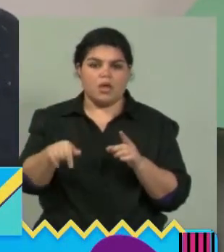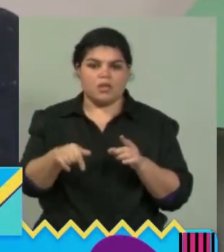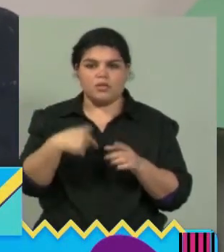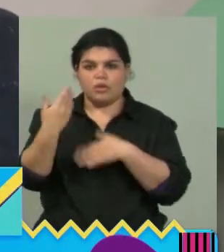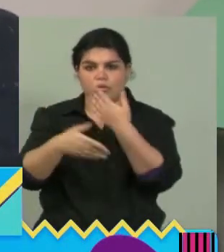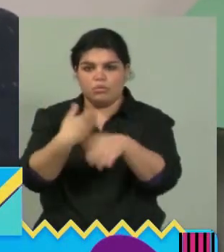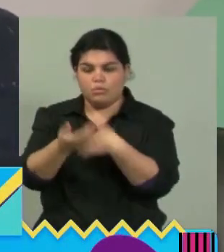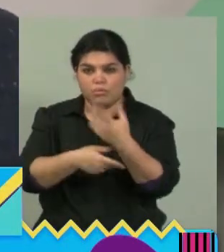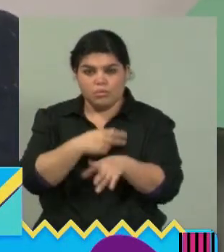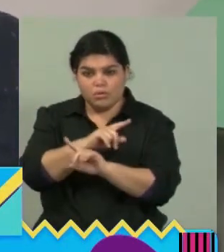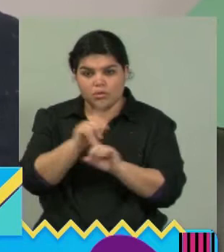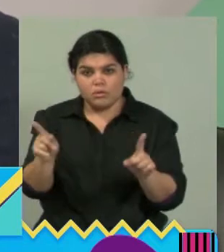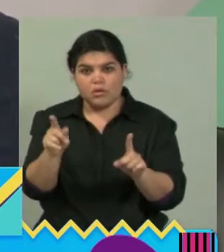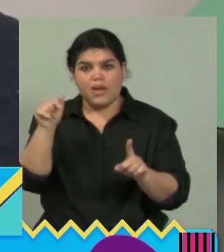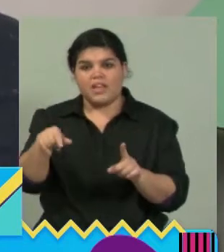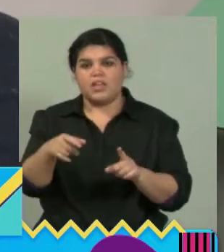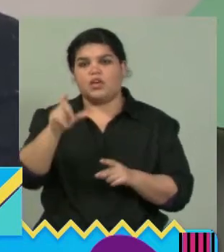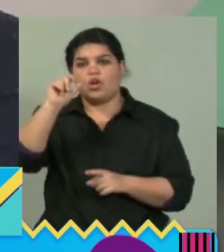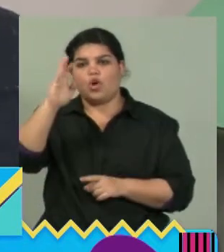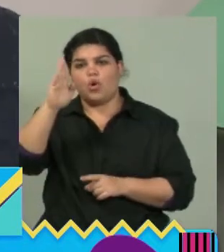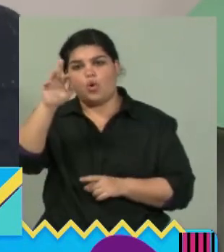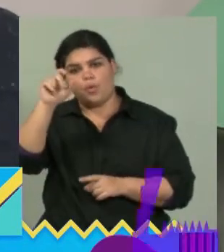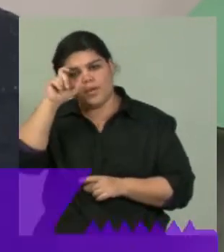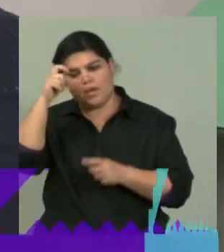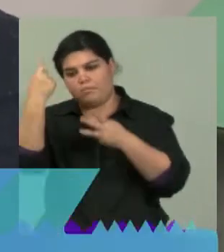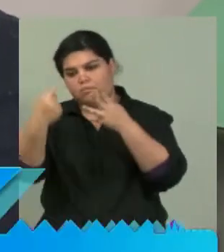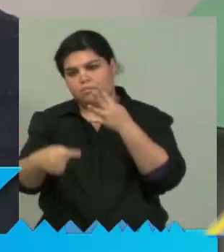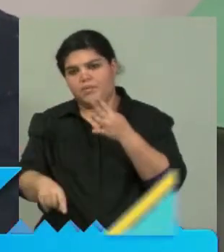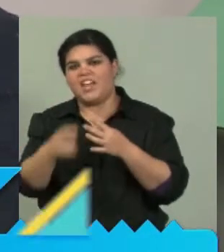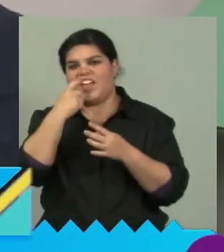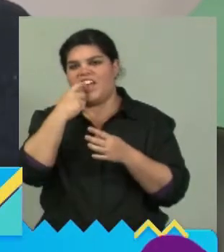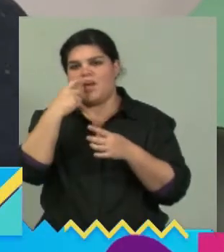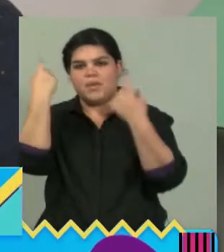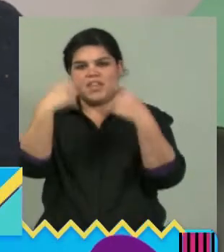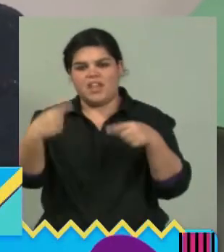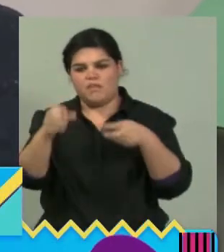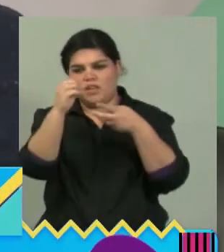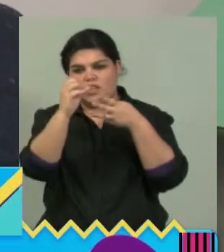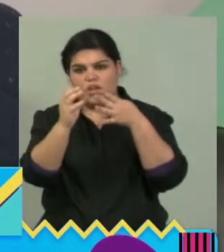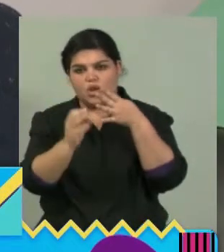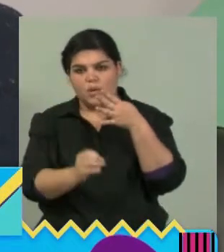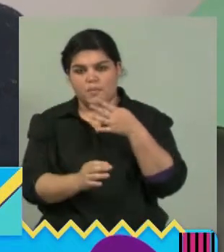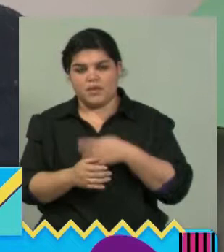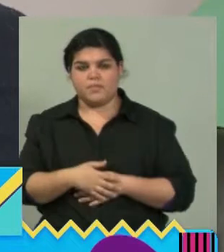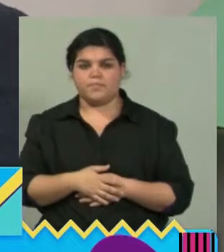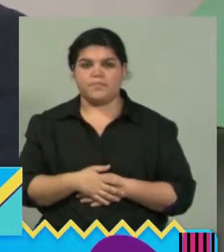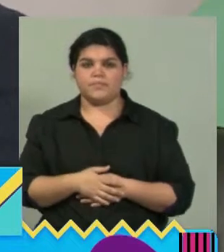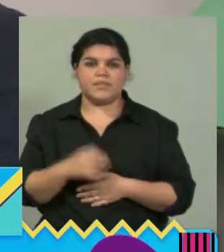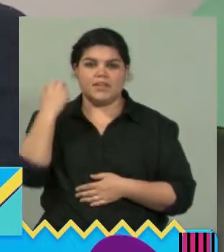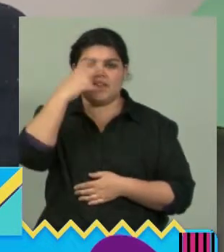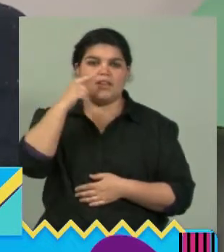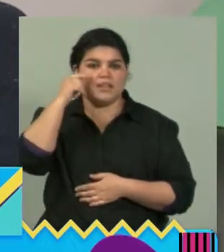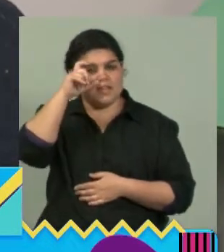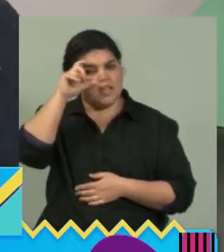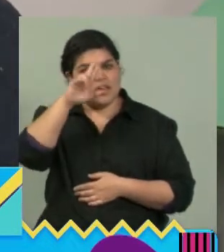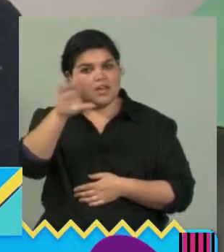¿no? Es decir, si no existiera el cobre, el tungsteno, el vanadio, el cobre, el hierro. Entonces, bueno,